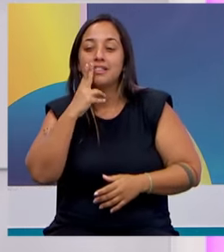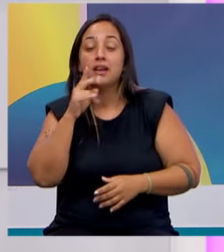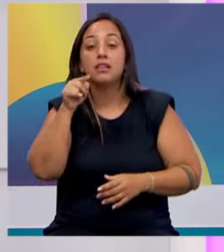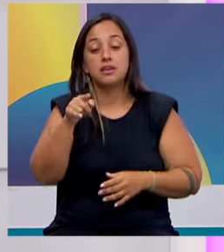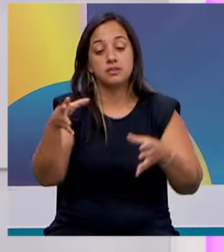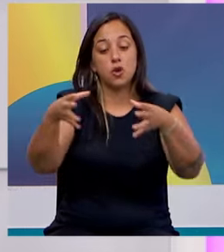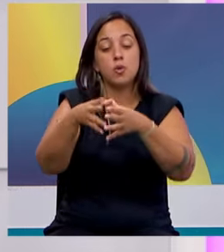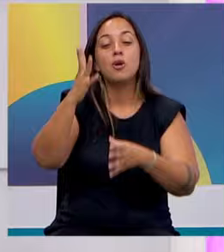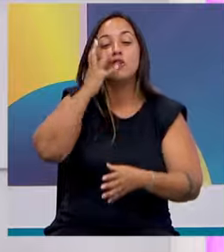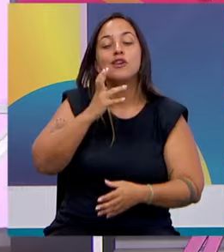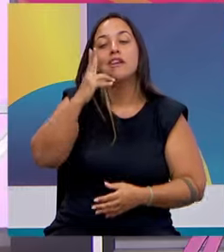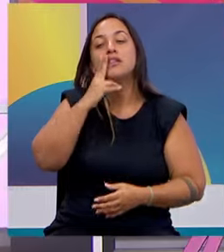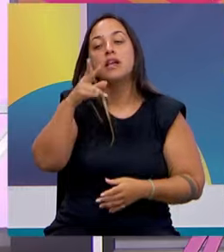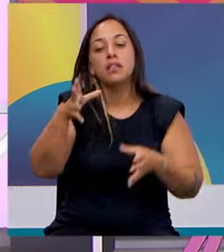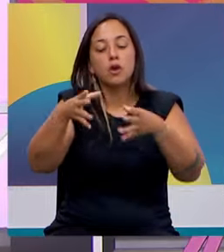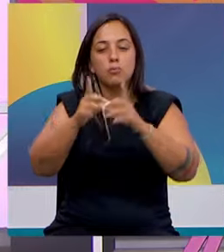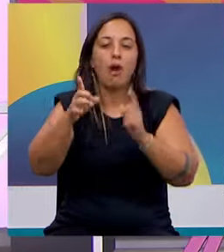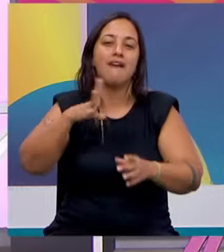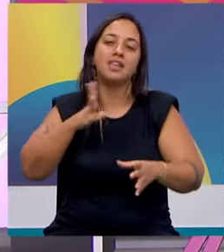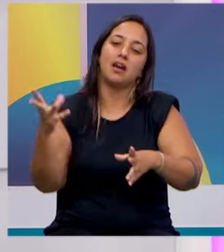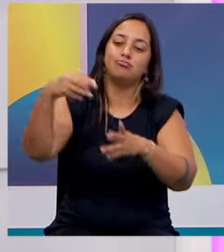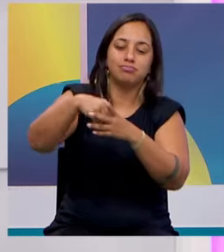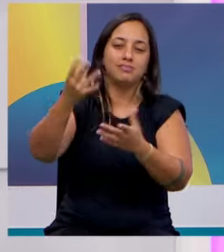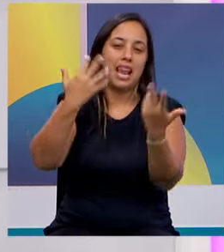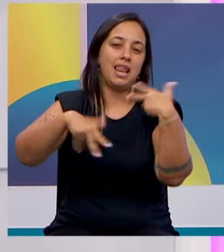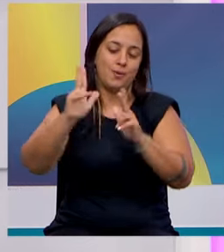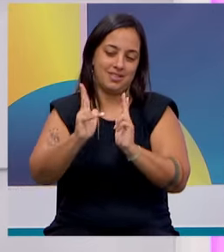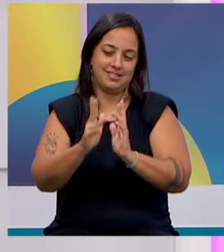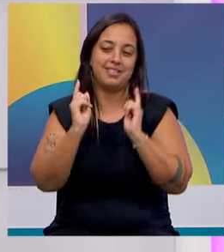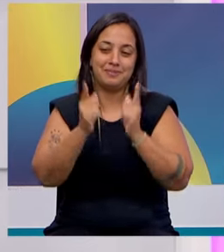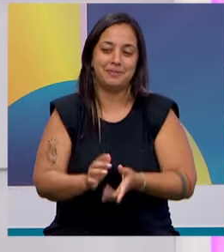una mura que tuvo su equipo de LSU, Lengua de Señas Uruguaya. Qué lindo,